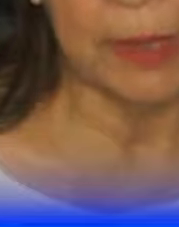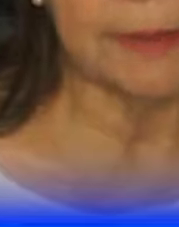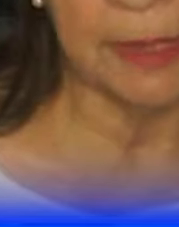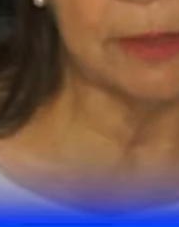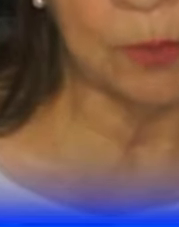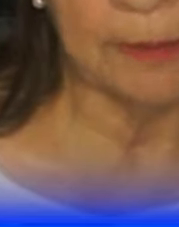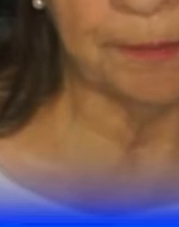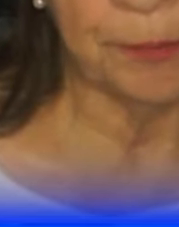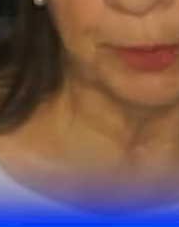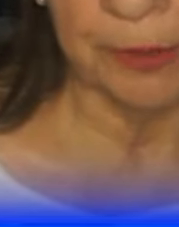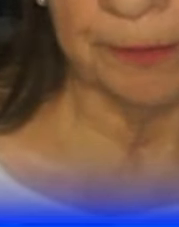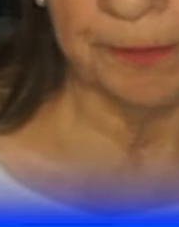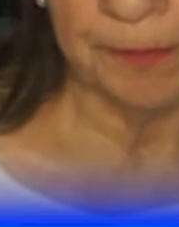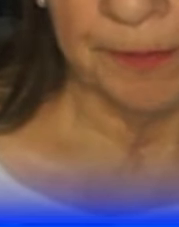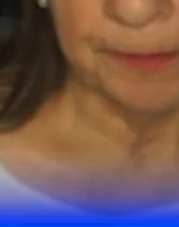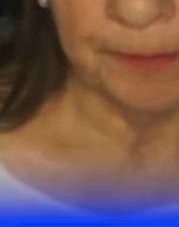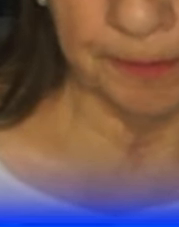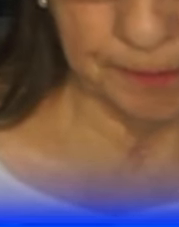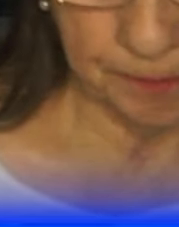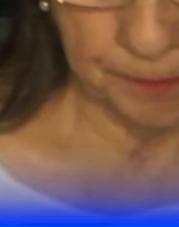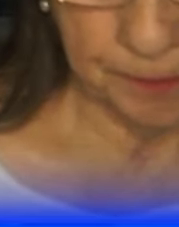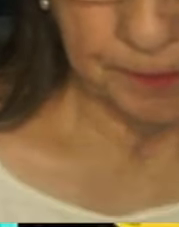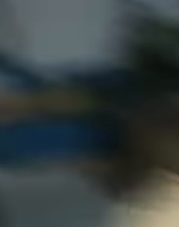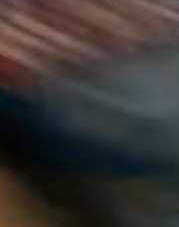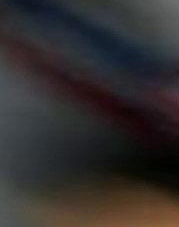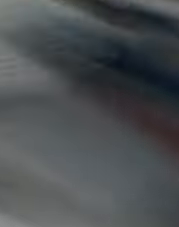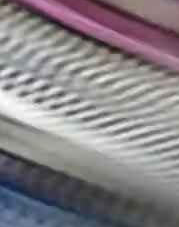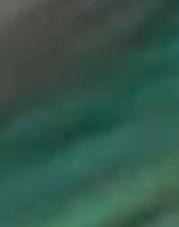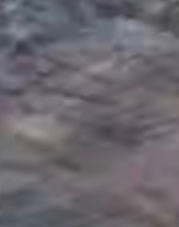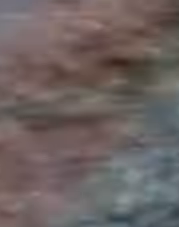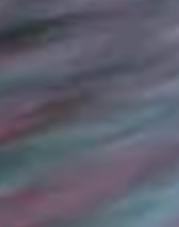tal cual, tal cual, cual. Así que bueno, vamos con nuestra primera historia.